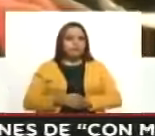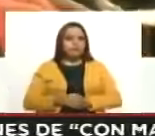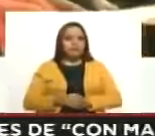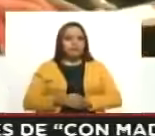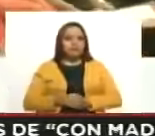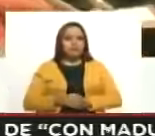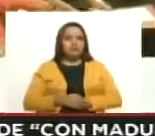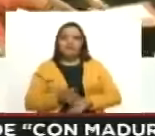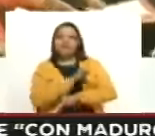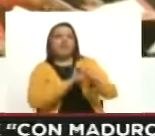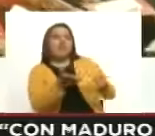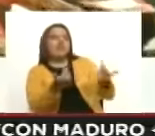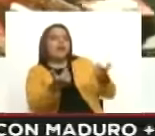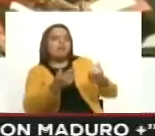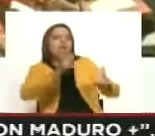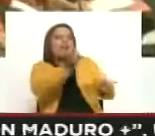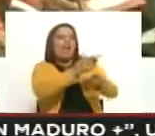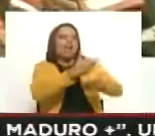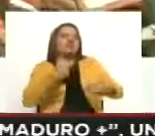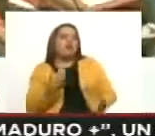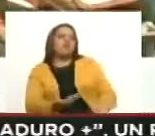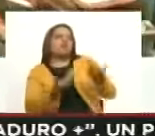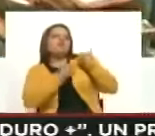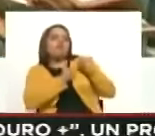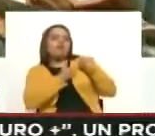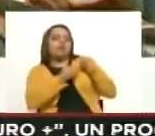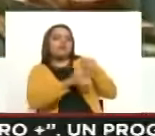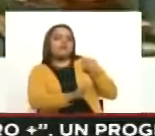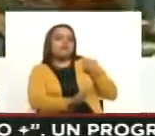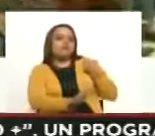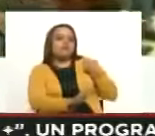Que no, dame acá la bombona, que yo soy el responsable.